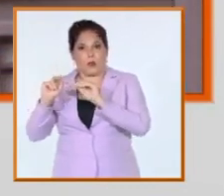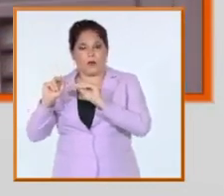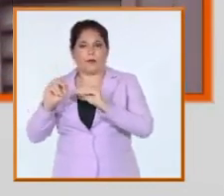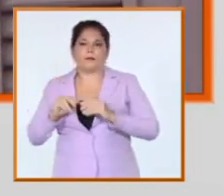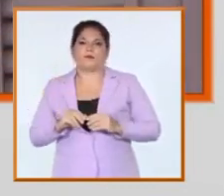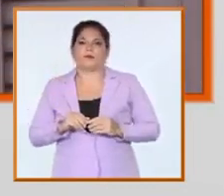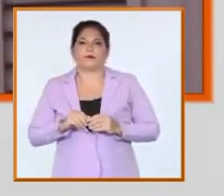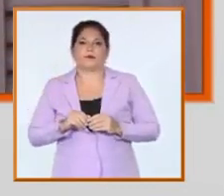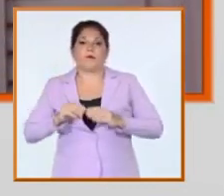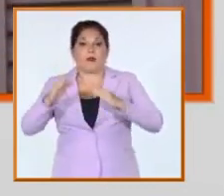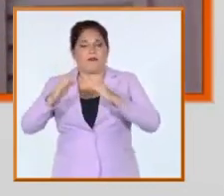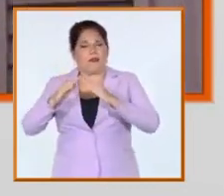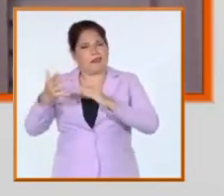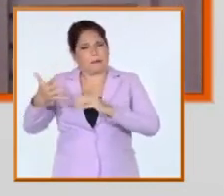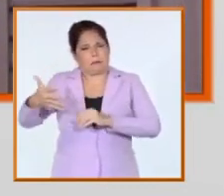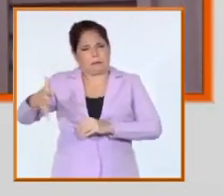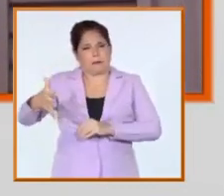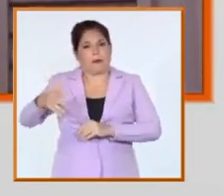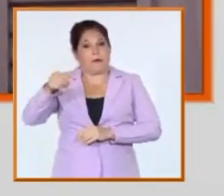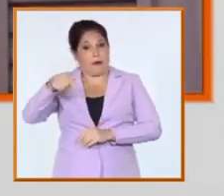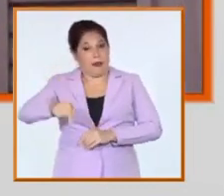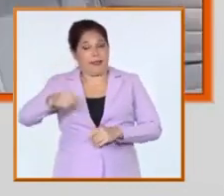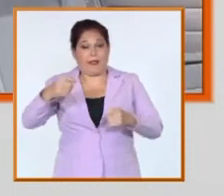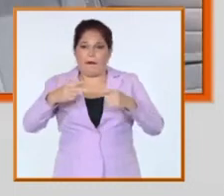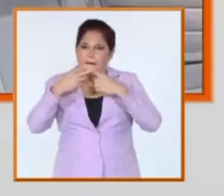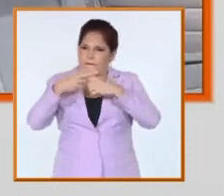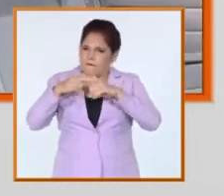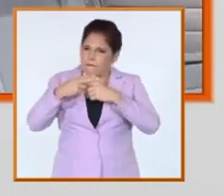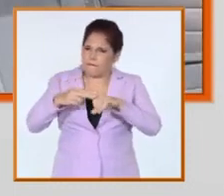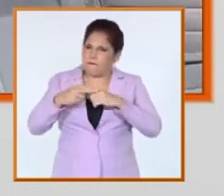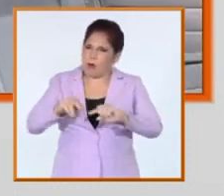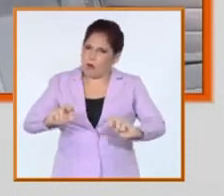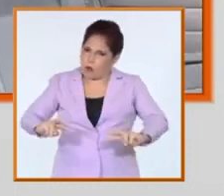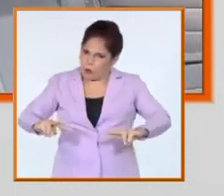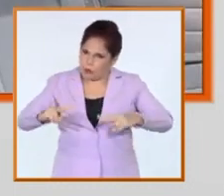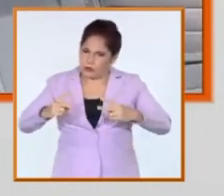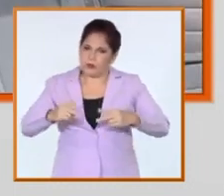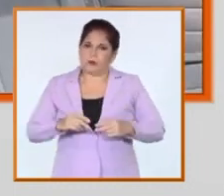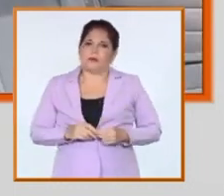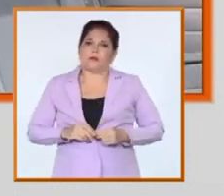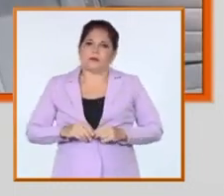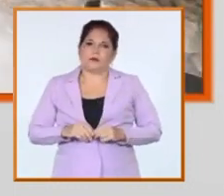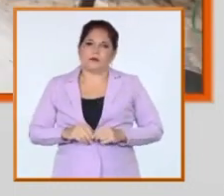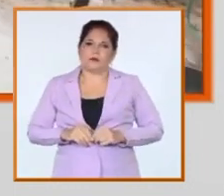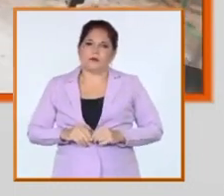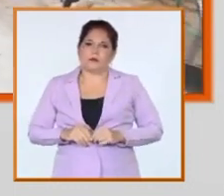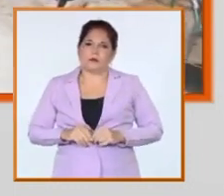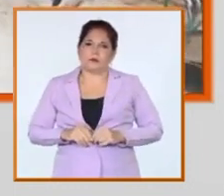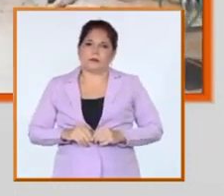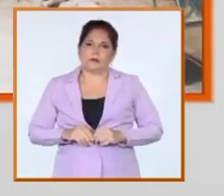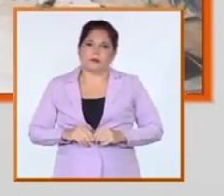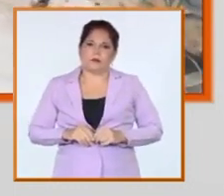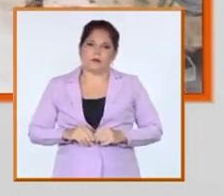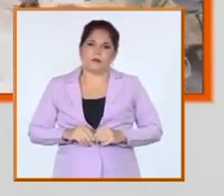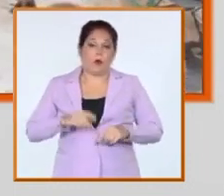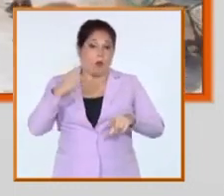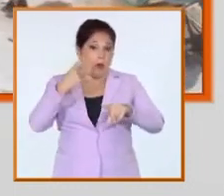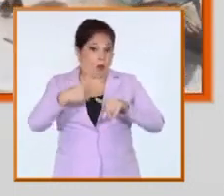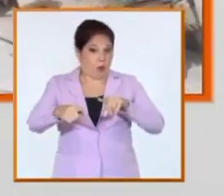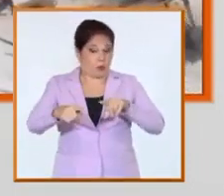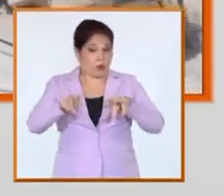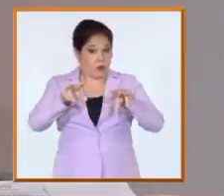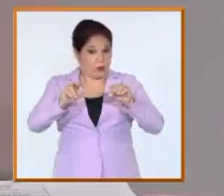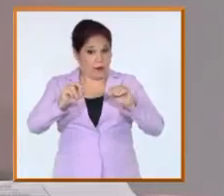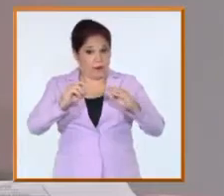vivienda que están en regular estado y tenemos que que darle mantenimiento Y está el tema